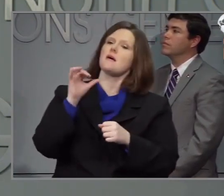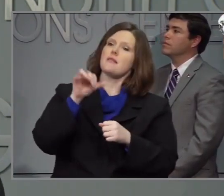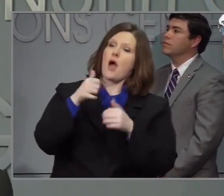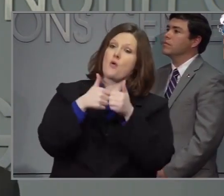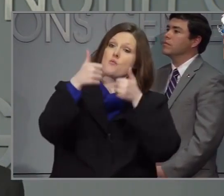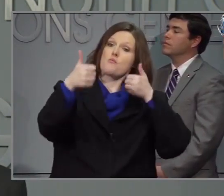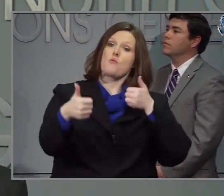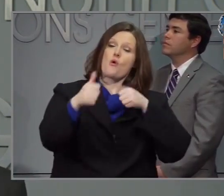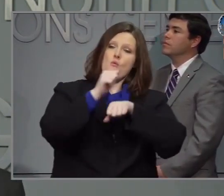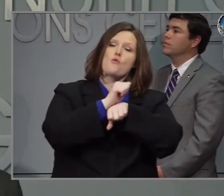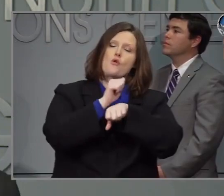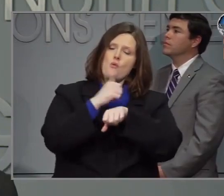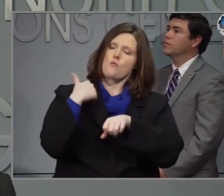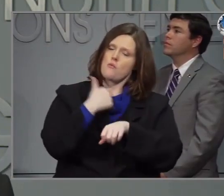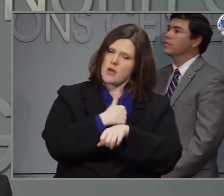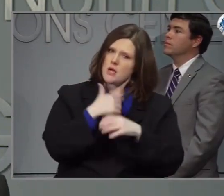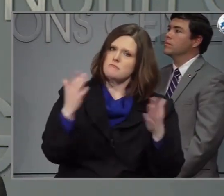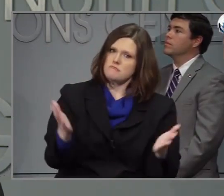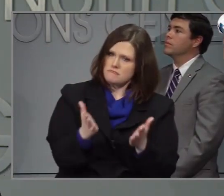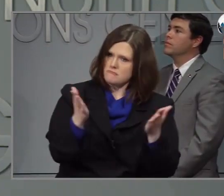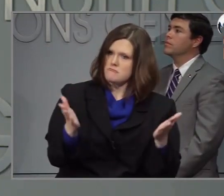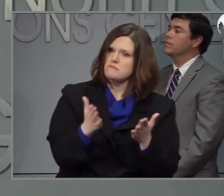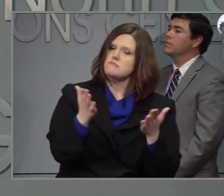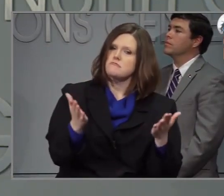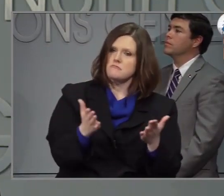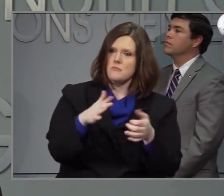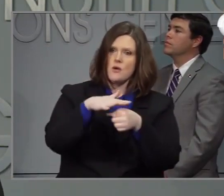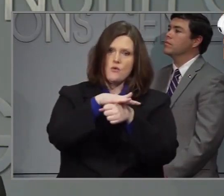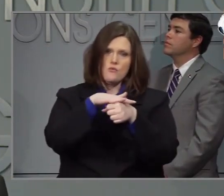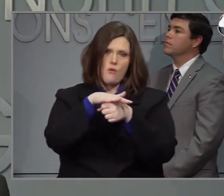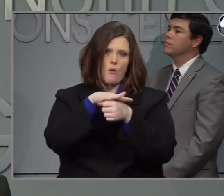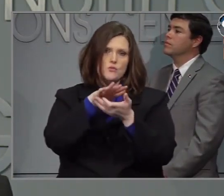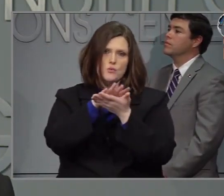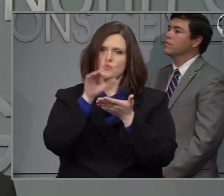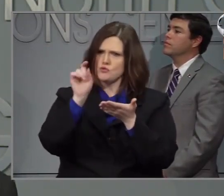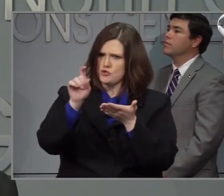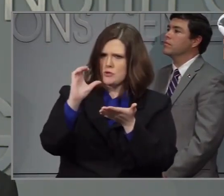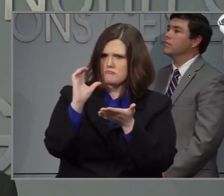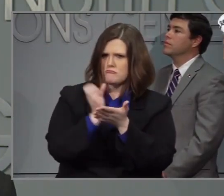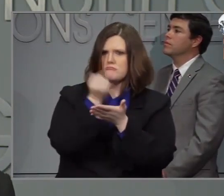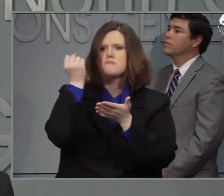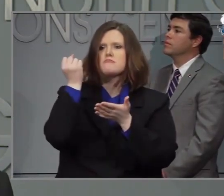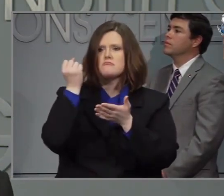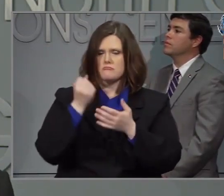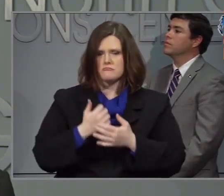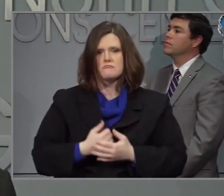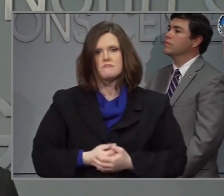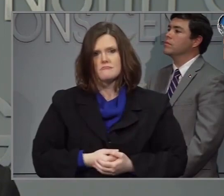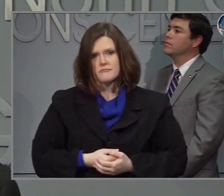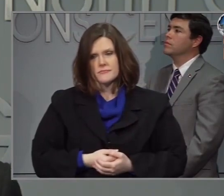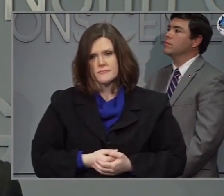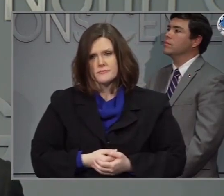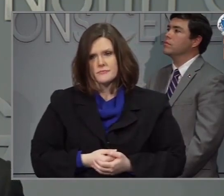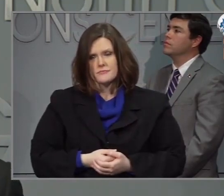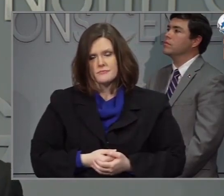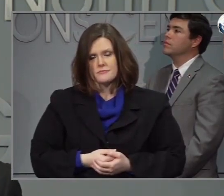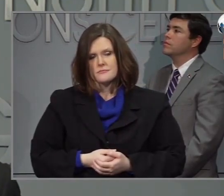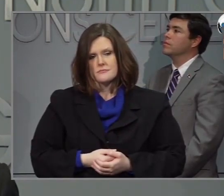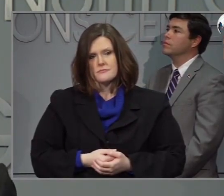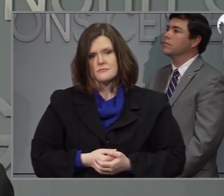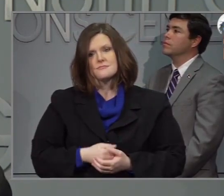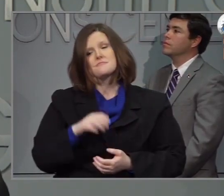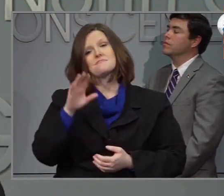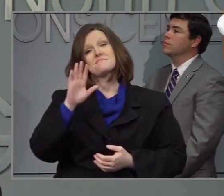trabajo a distancia es algo que nosotros podemos y nosotros los incentivamos en las escuelas locales a que aprovechen